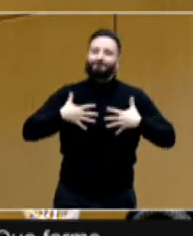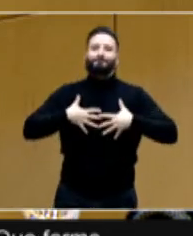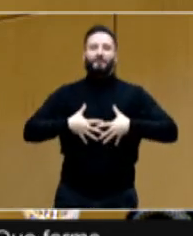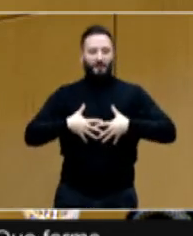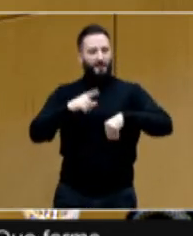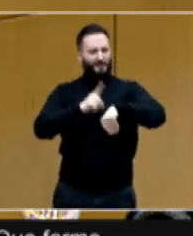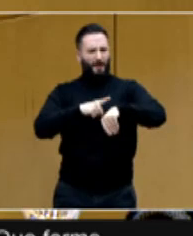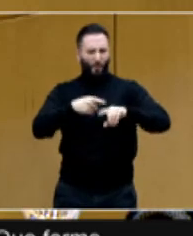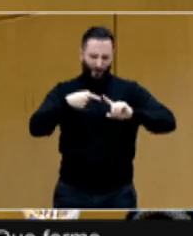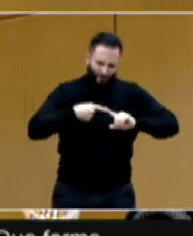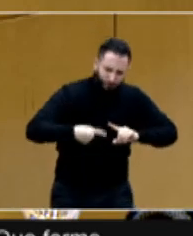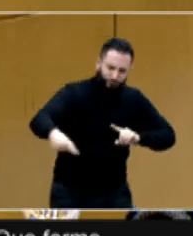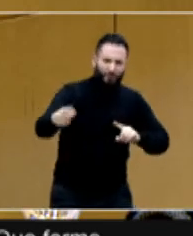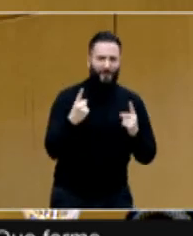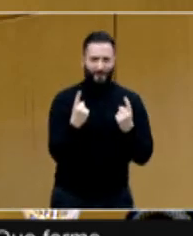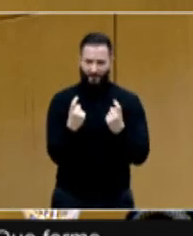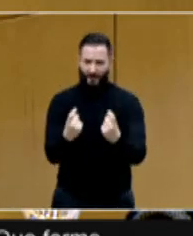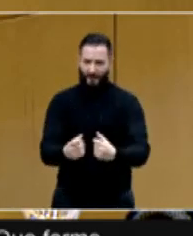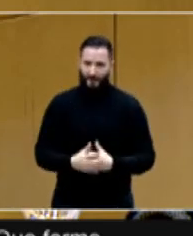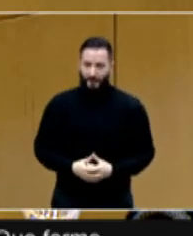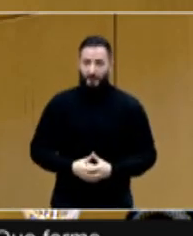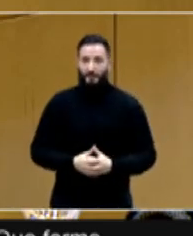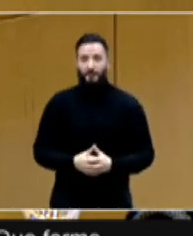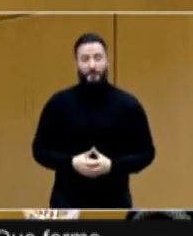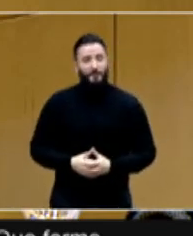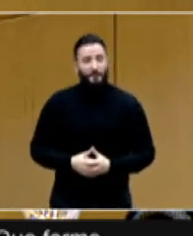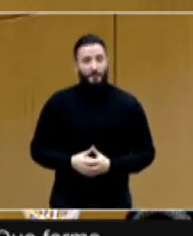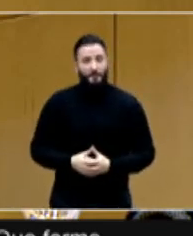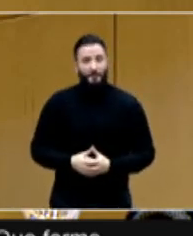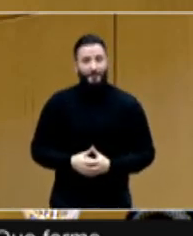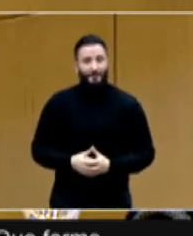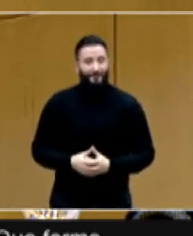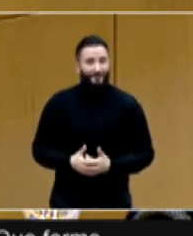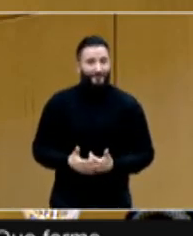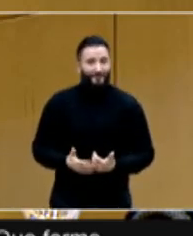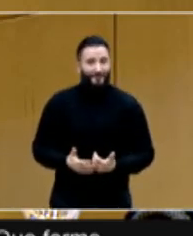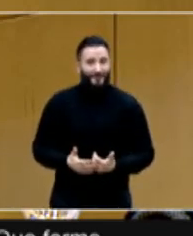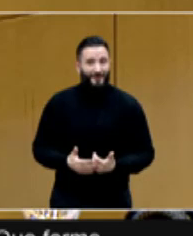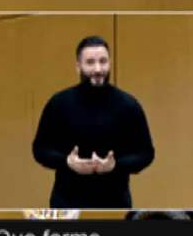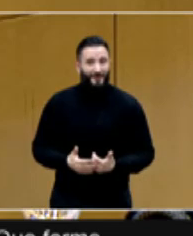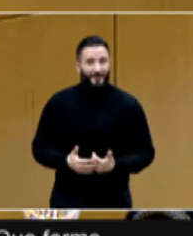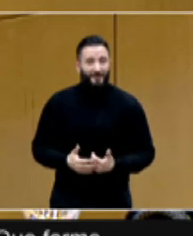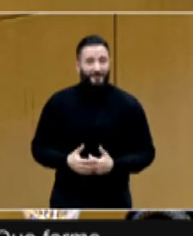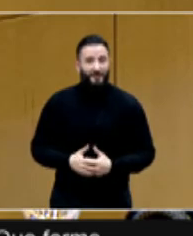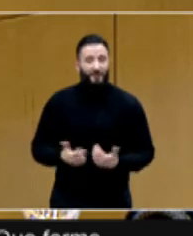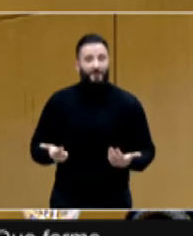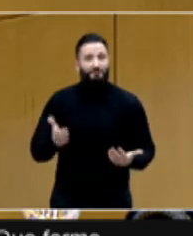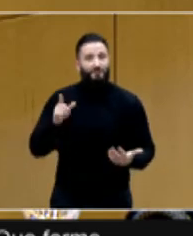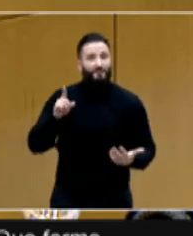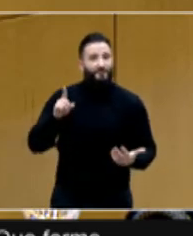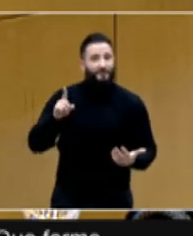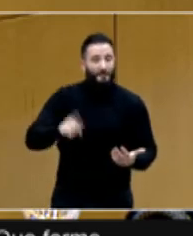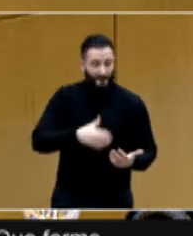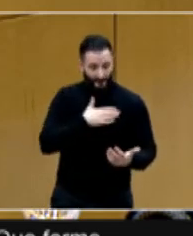queda mucho por hacer De hecho también no sé si consumo más minutos de lo que me correspondan pero pero sí señalar que las dificultades